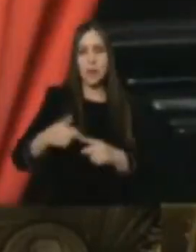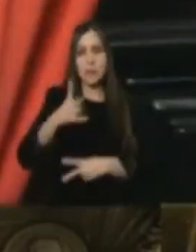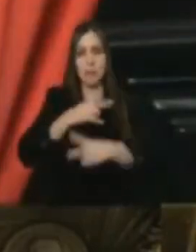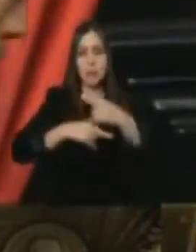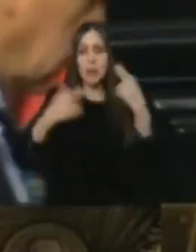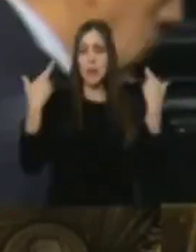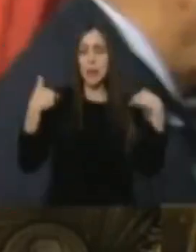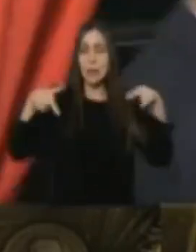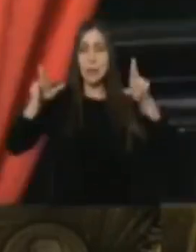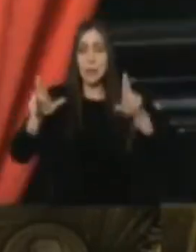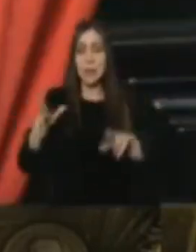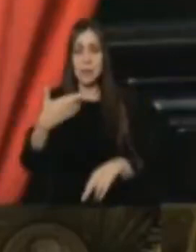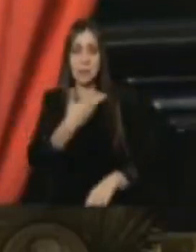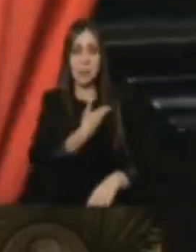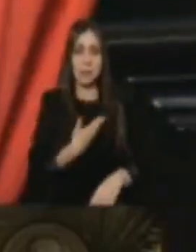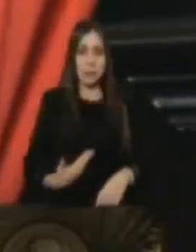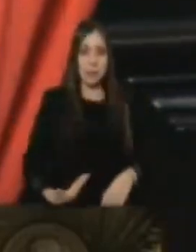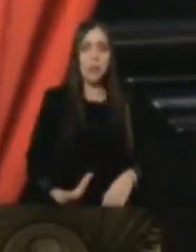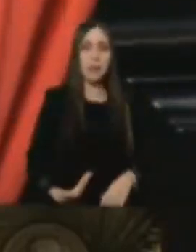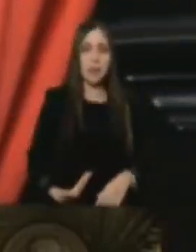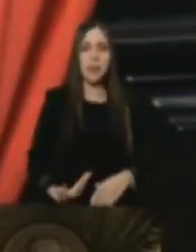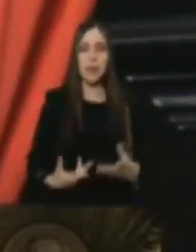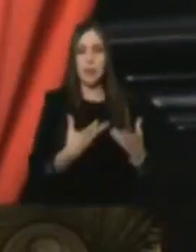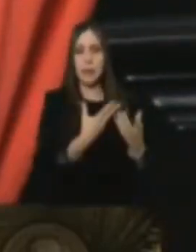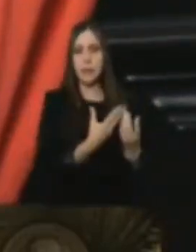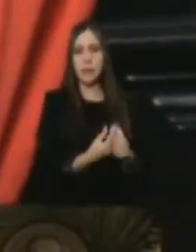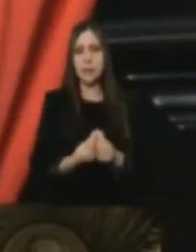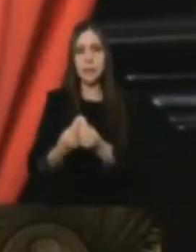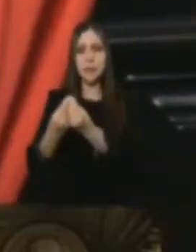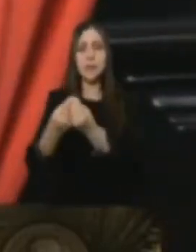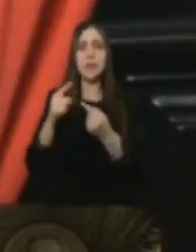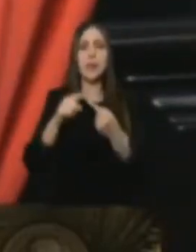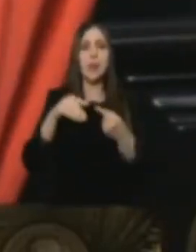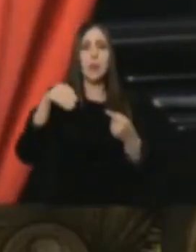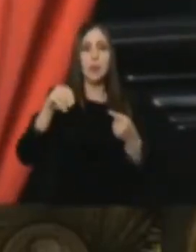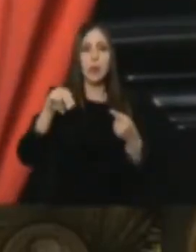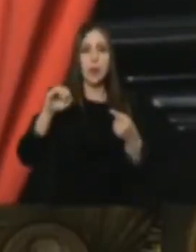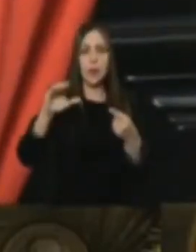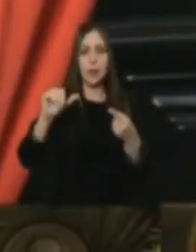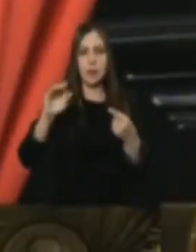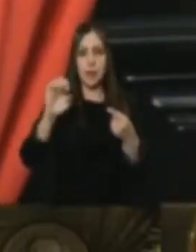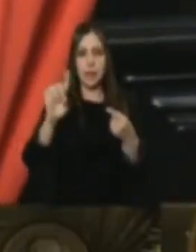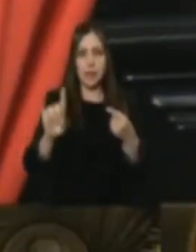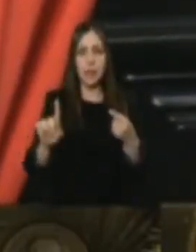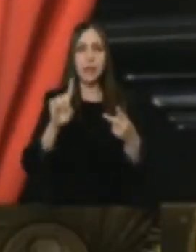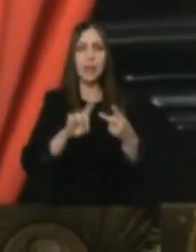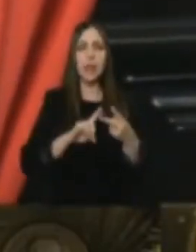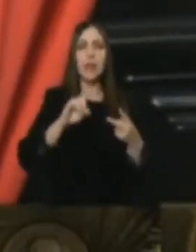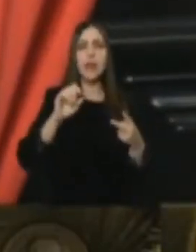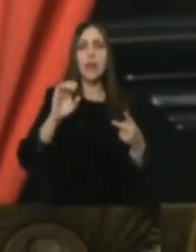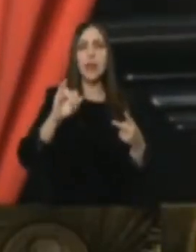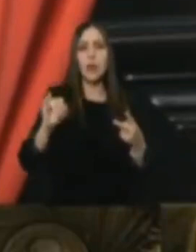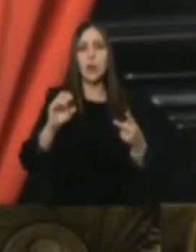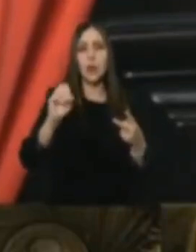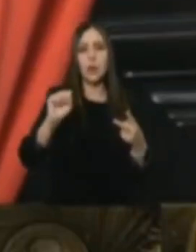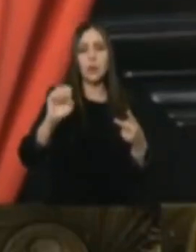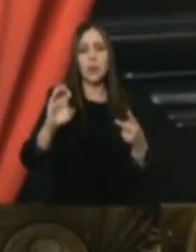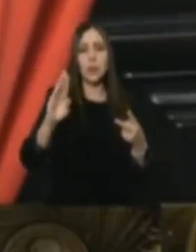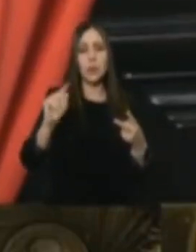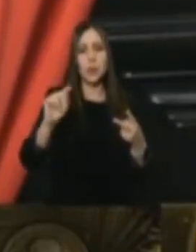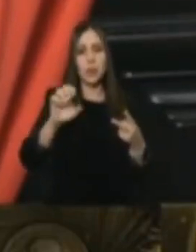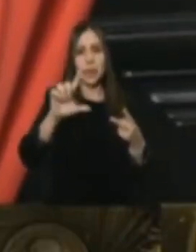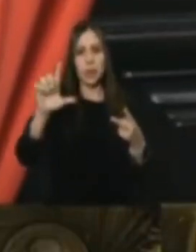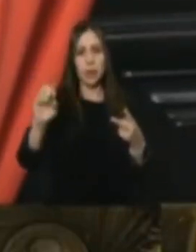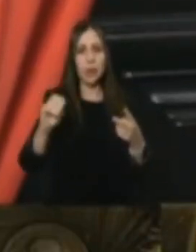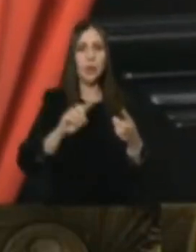Ejecutivo Federal, la senadora Mónica Fernández Balboa, el senador José Alfredo Botello Montes, el senador